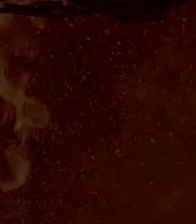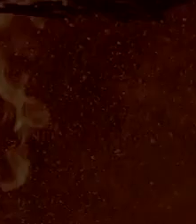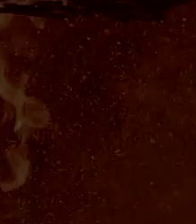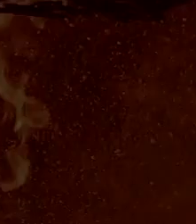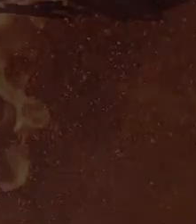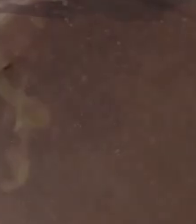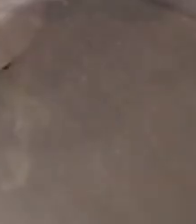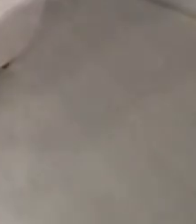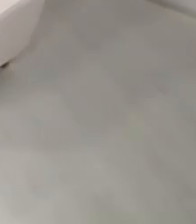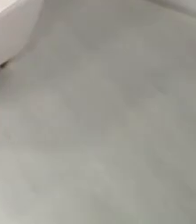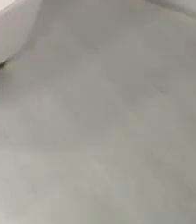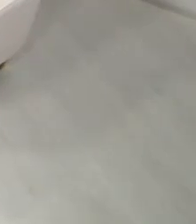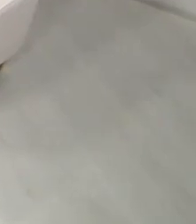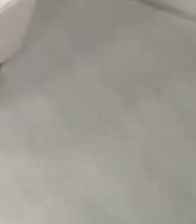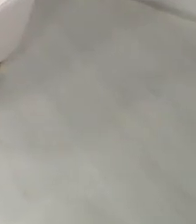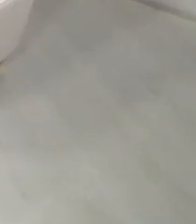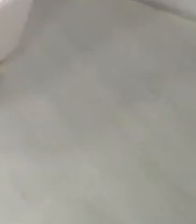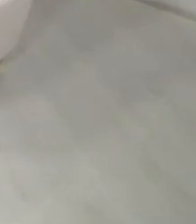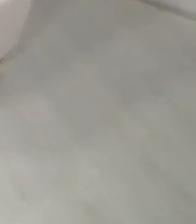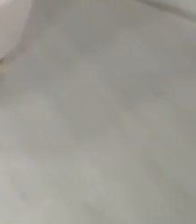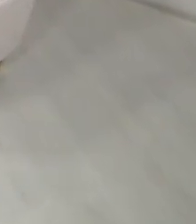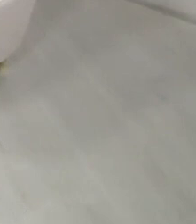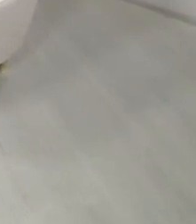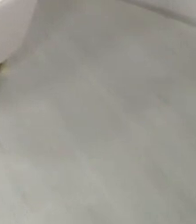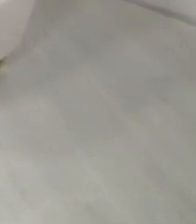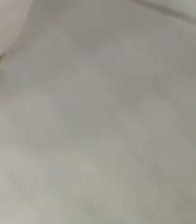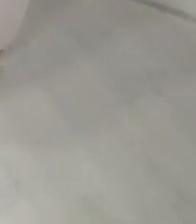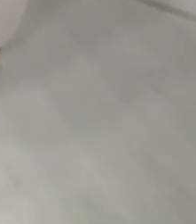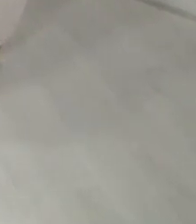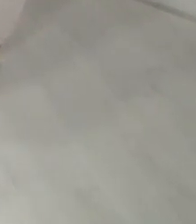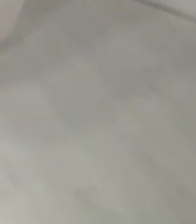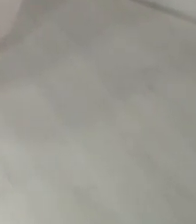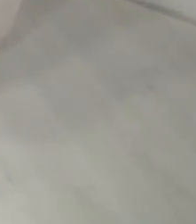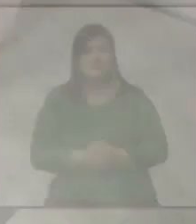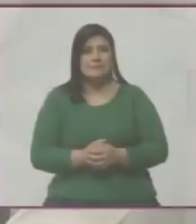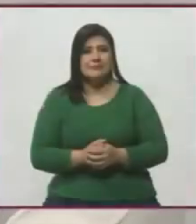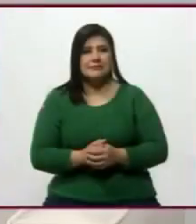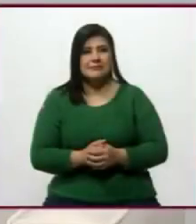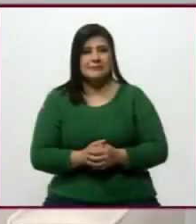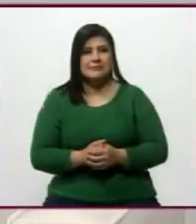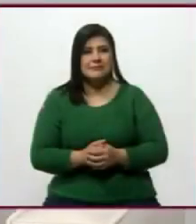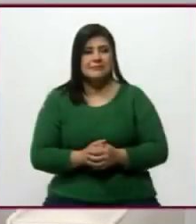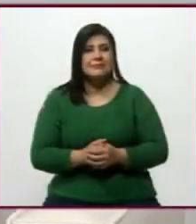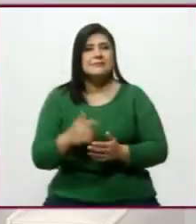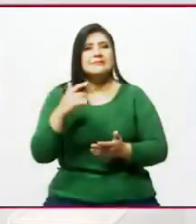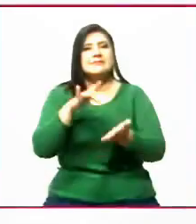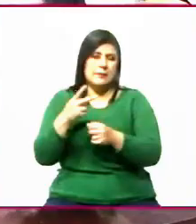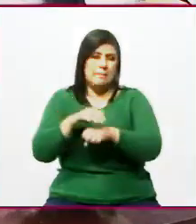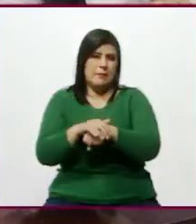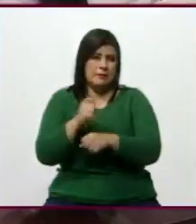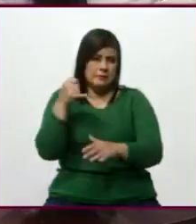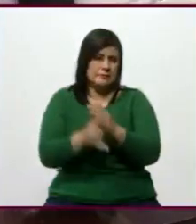agencia de noticias hace 50 años la cual surgió para promover el derecho a la información y la imagen de méxico en el mundo